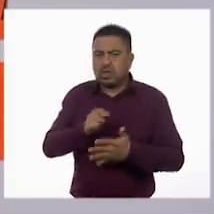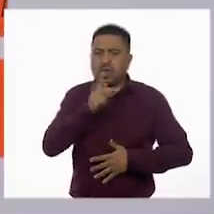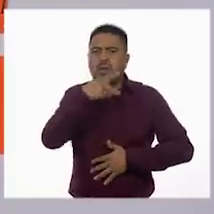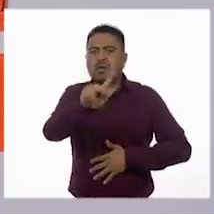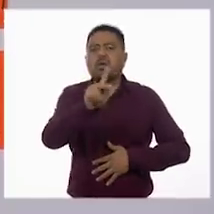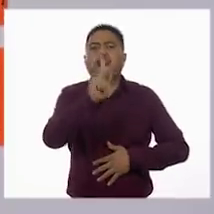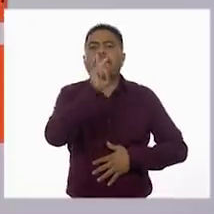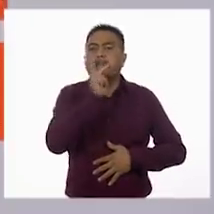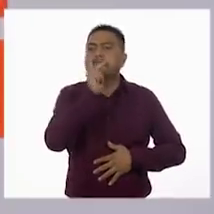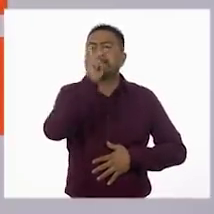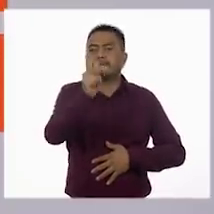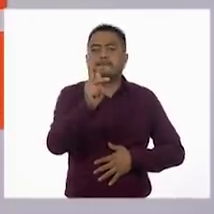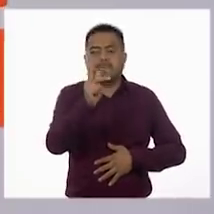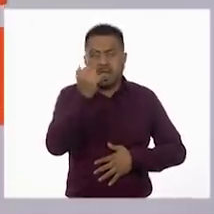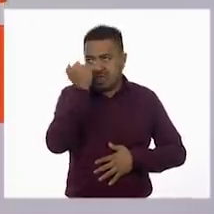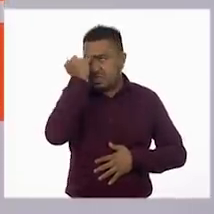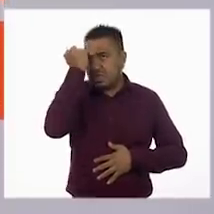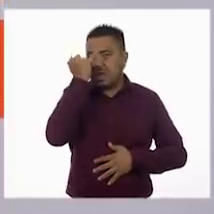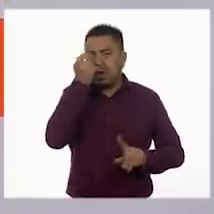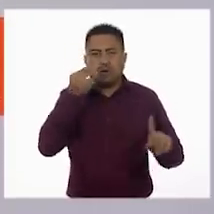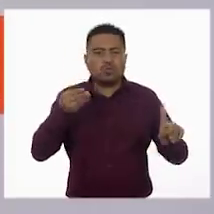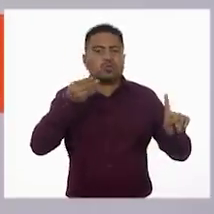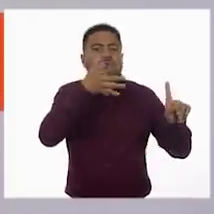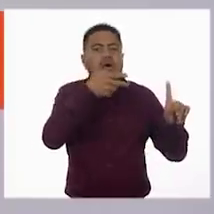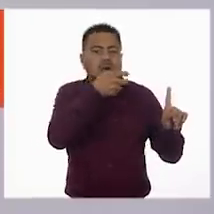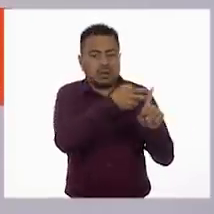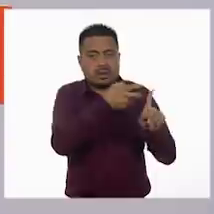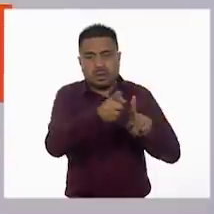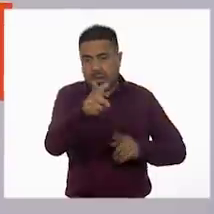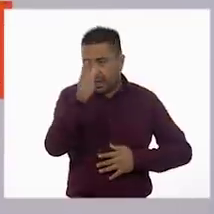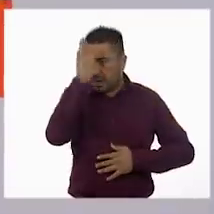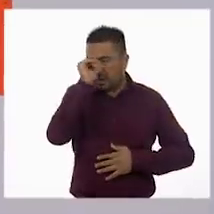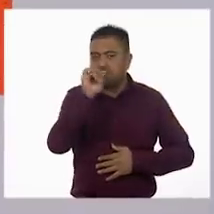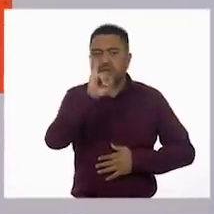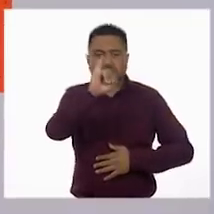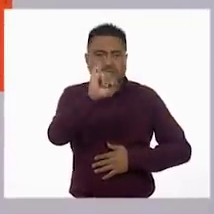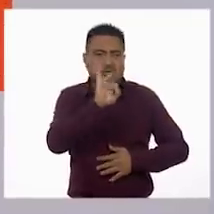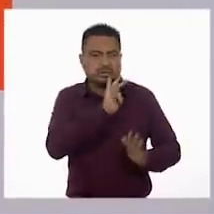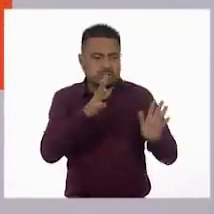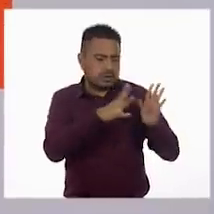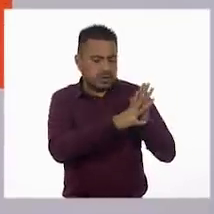propias palabras las ideas centrales. Acuérdate que si vas a